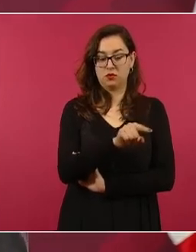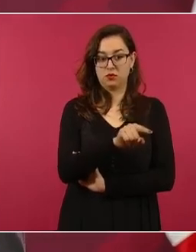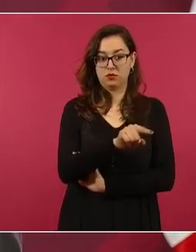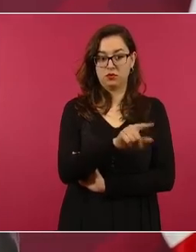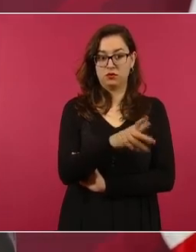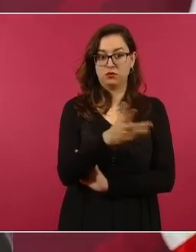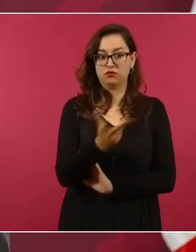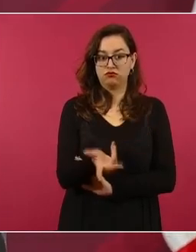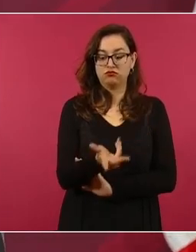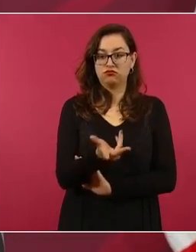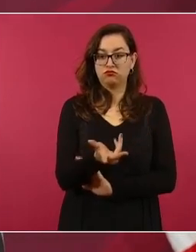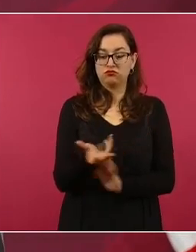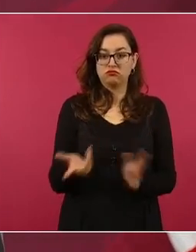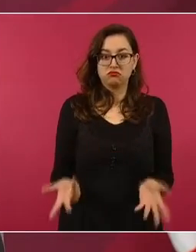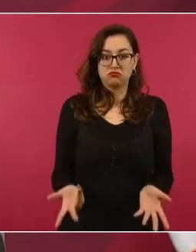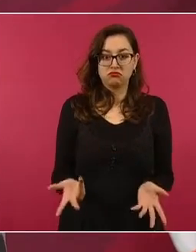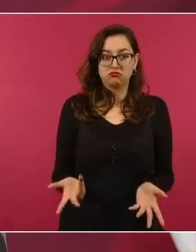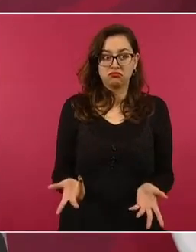defendiendo el petróleo,